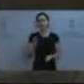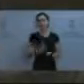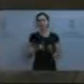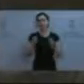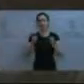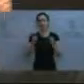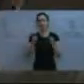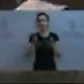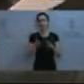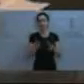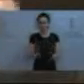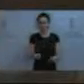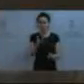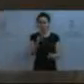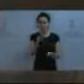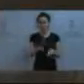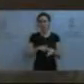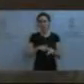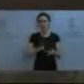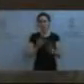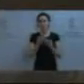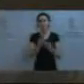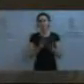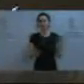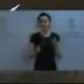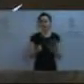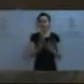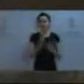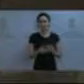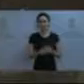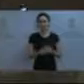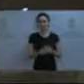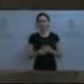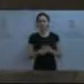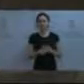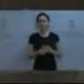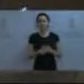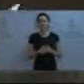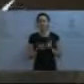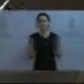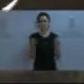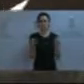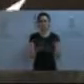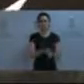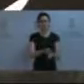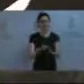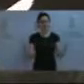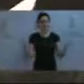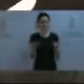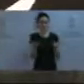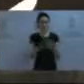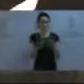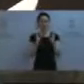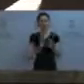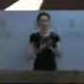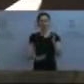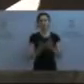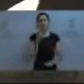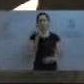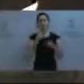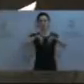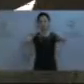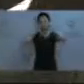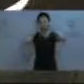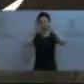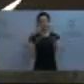ambulancia a consecuencia de una deficiencia que considerábamos pertinente en el propio servicio de urgencias para las altas hospitalarias